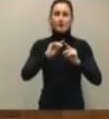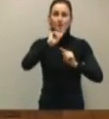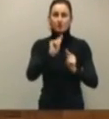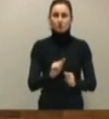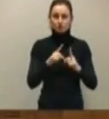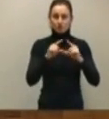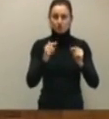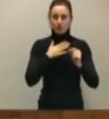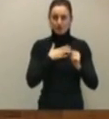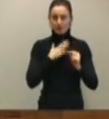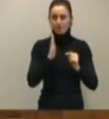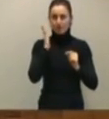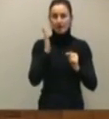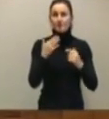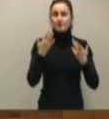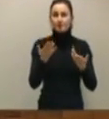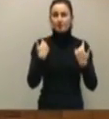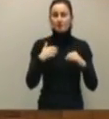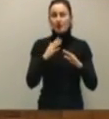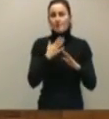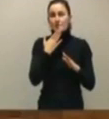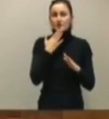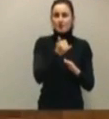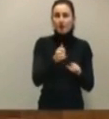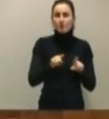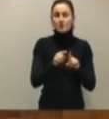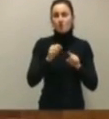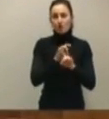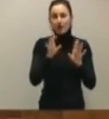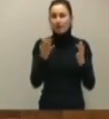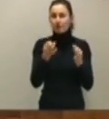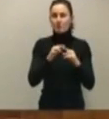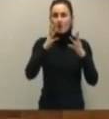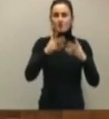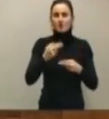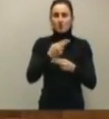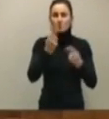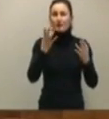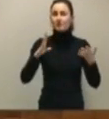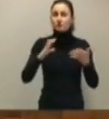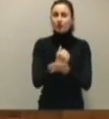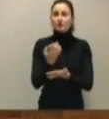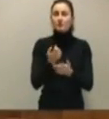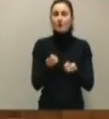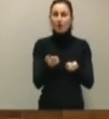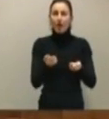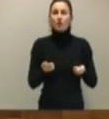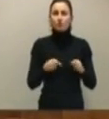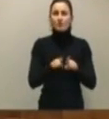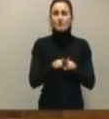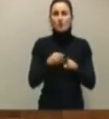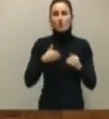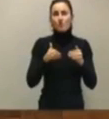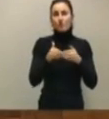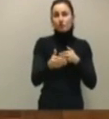presupuestos. Sin embargo, también es evidente que todas las administraciones han tenido que ajustar sus previsiones y exigencias presupuestarias